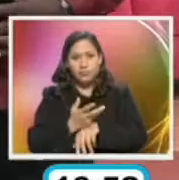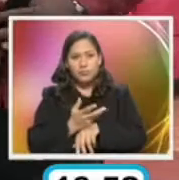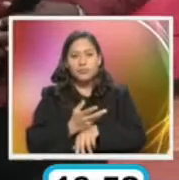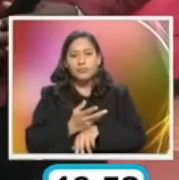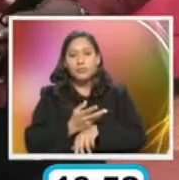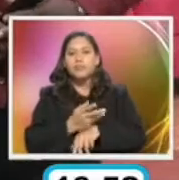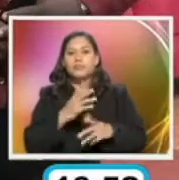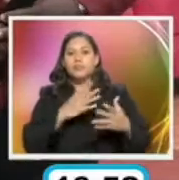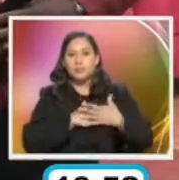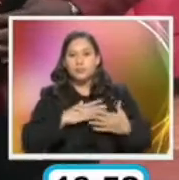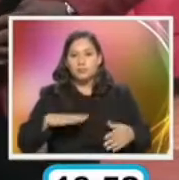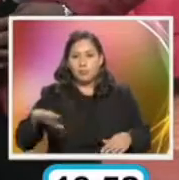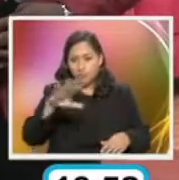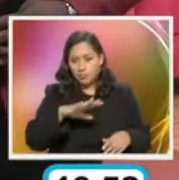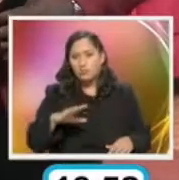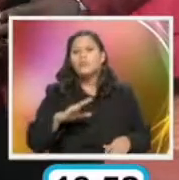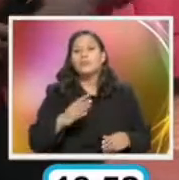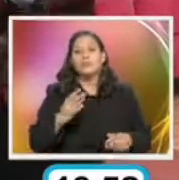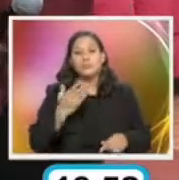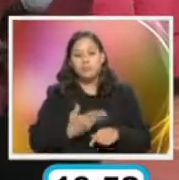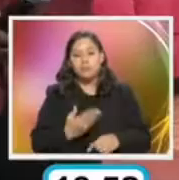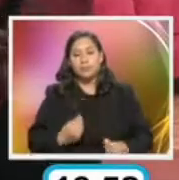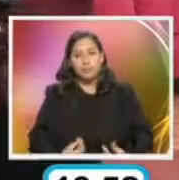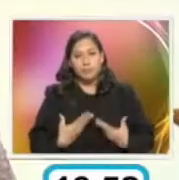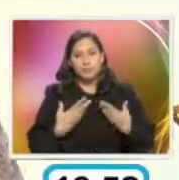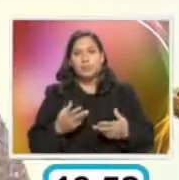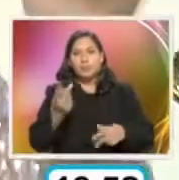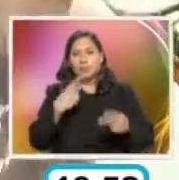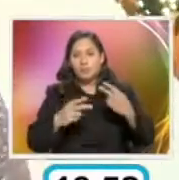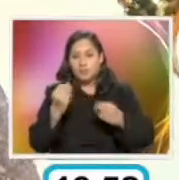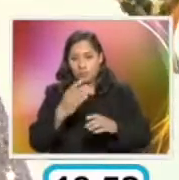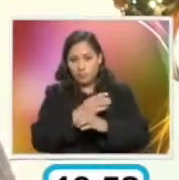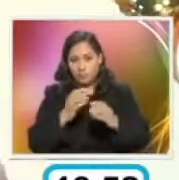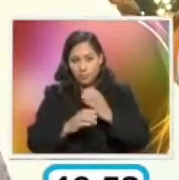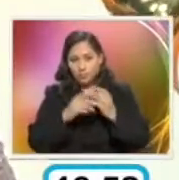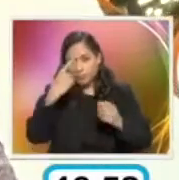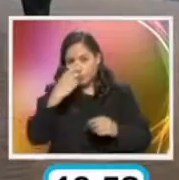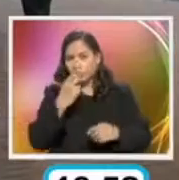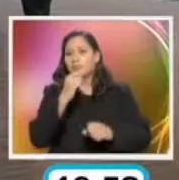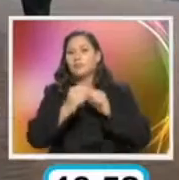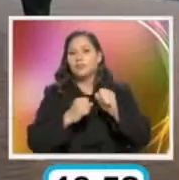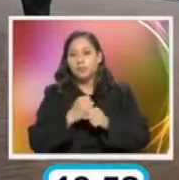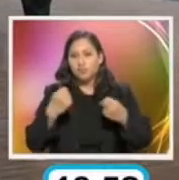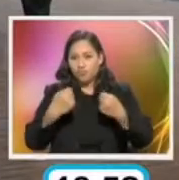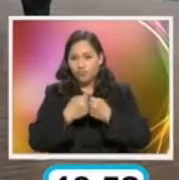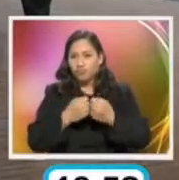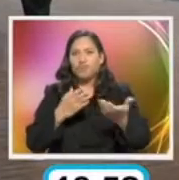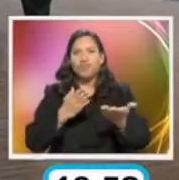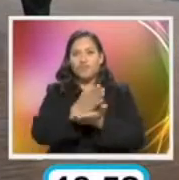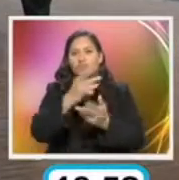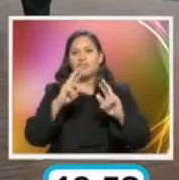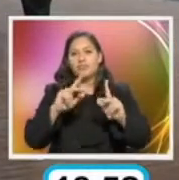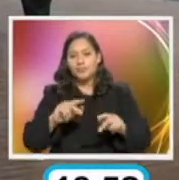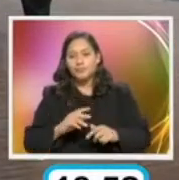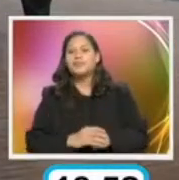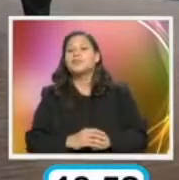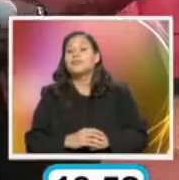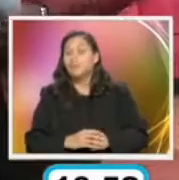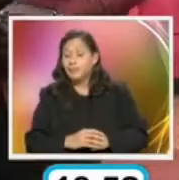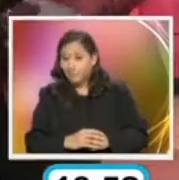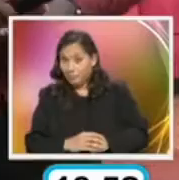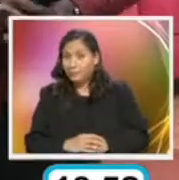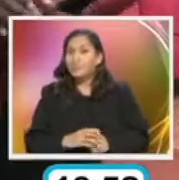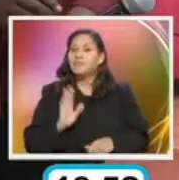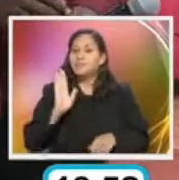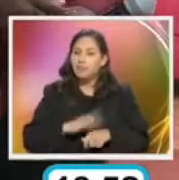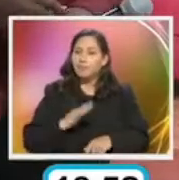estreno de Amor de Barrio. Entonces también muy emocionados, vienen muchísimas cosas para este año. Rompiendo fronteras. Así ¿no? es. Así es. Eso es todo, hay que ir